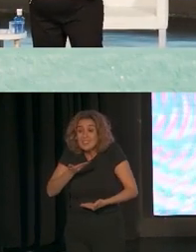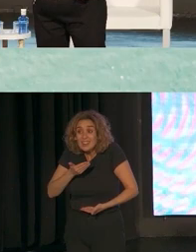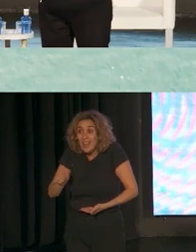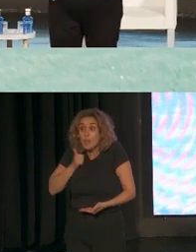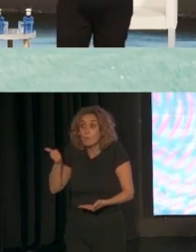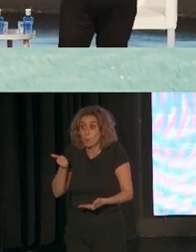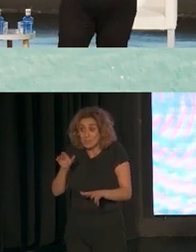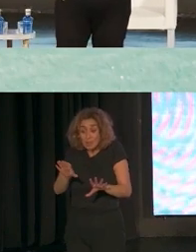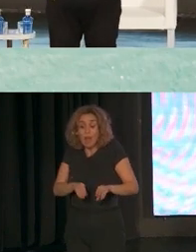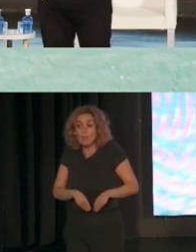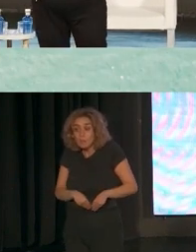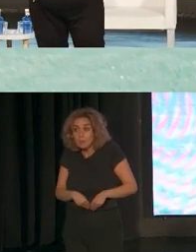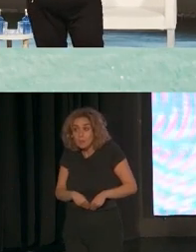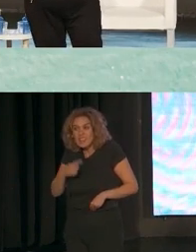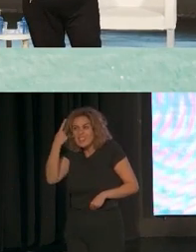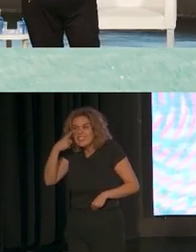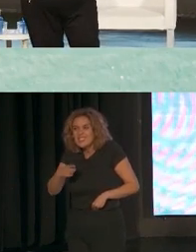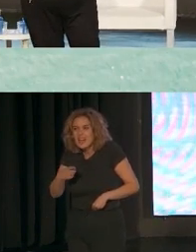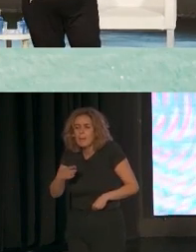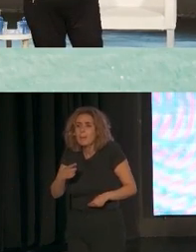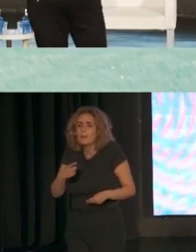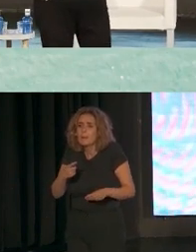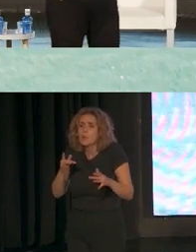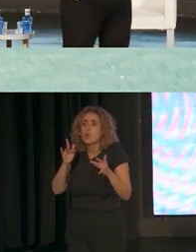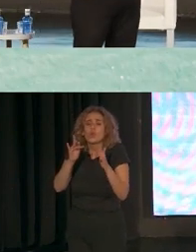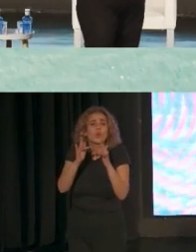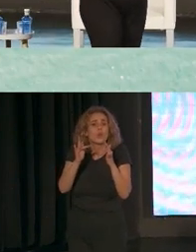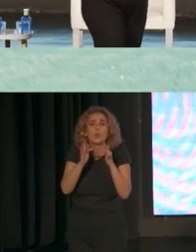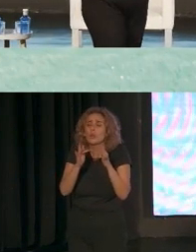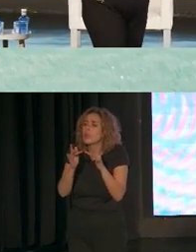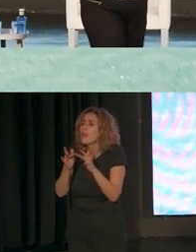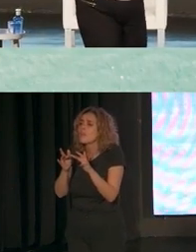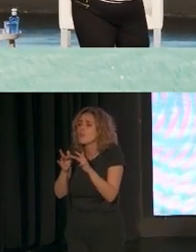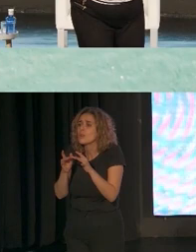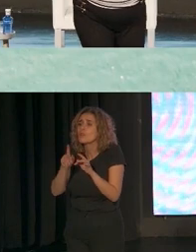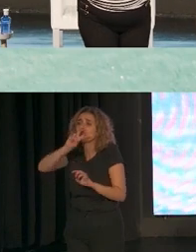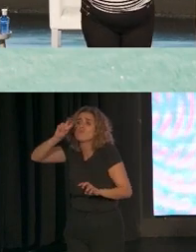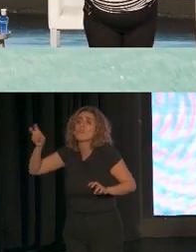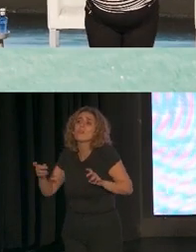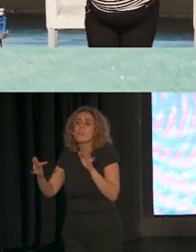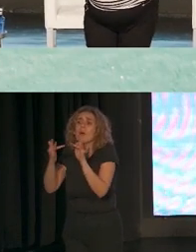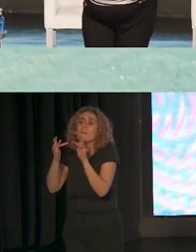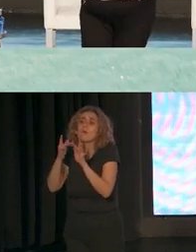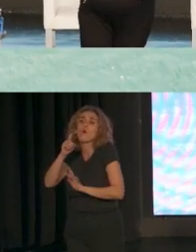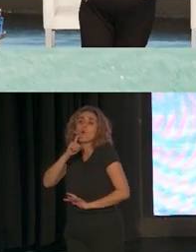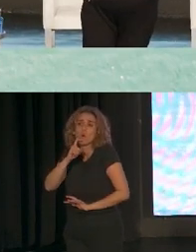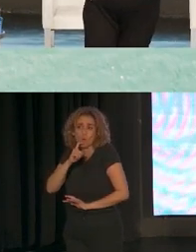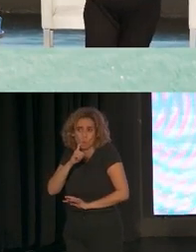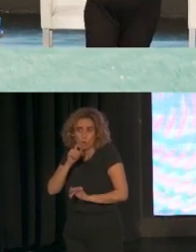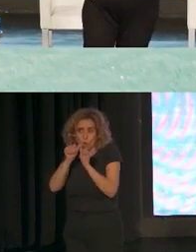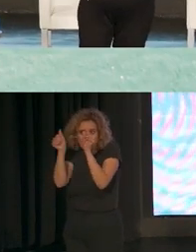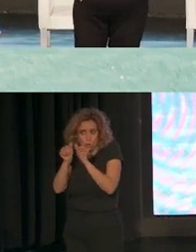aceptarlo tenemos que saber cómo relacionarnos en concreto con la diversidad porque hay muchas maneras de